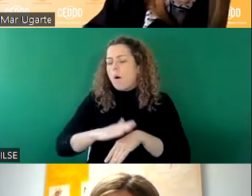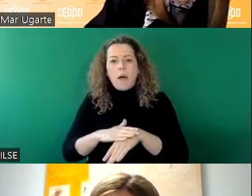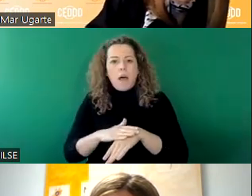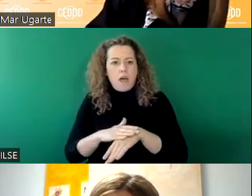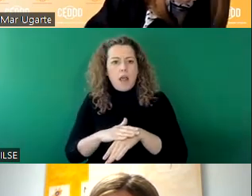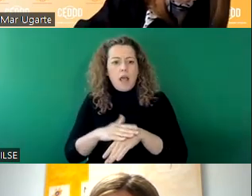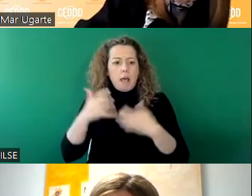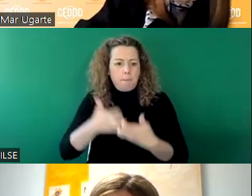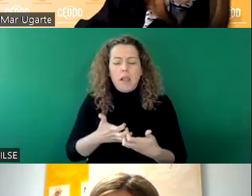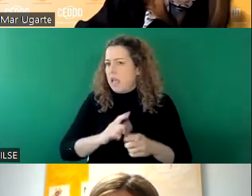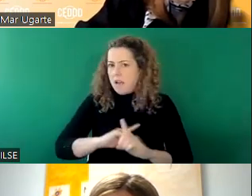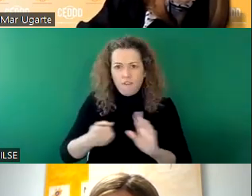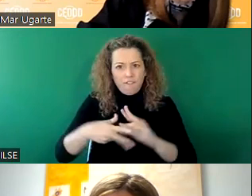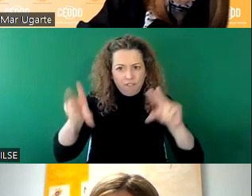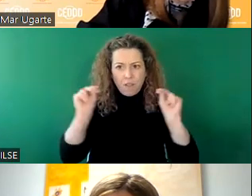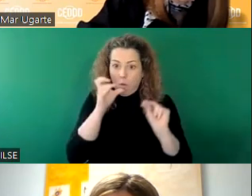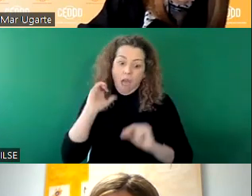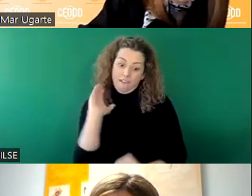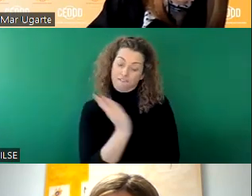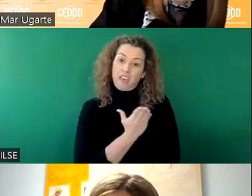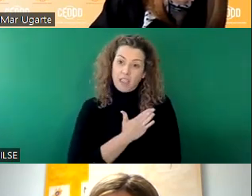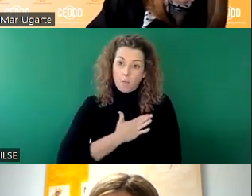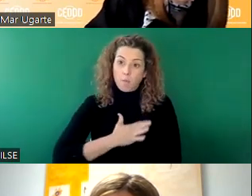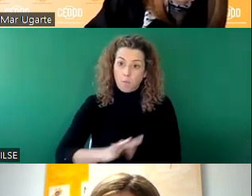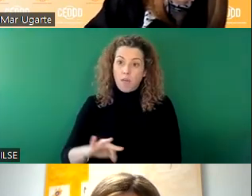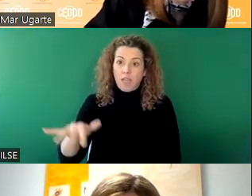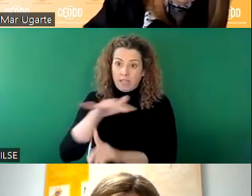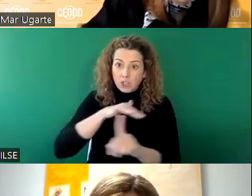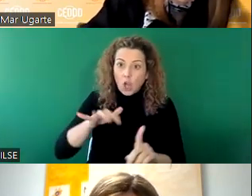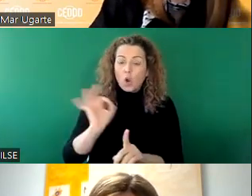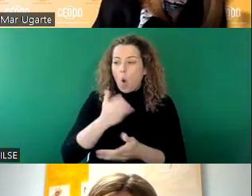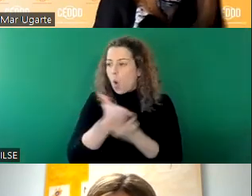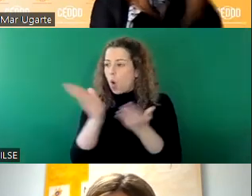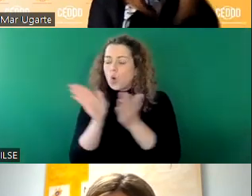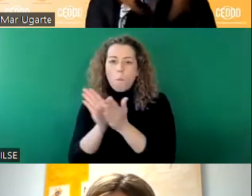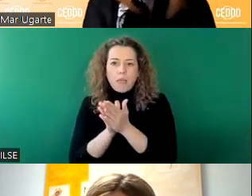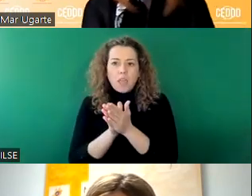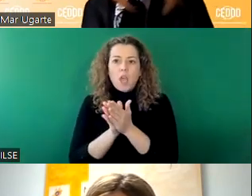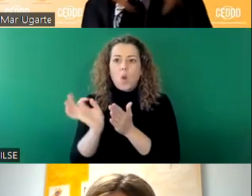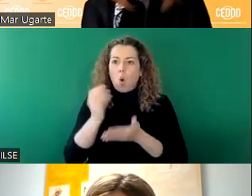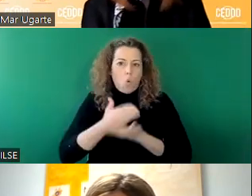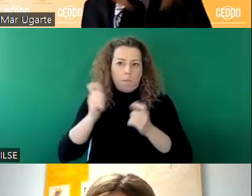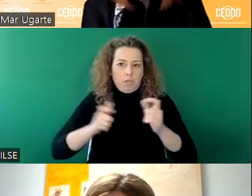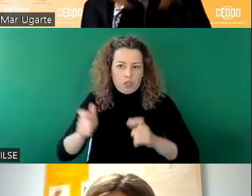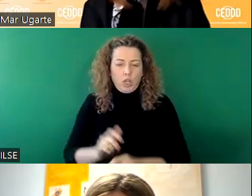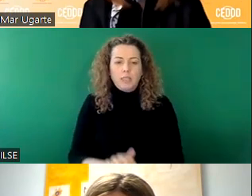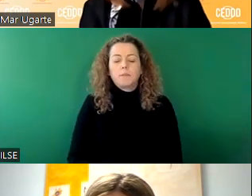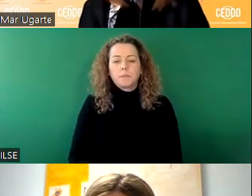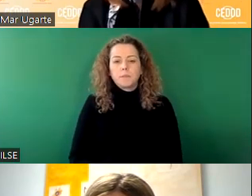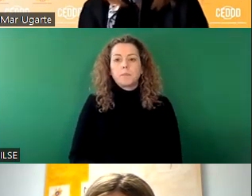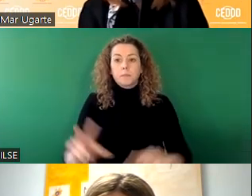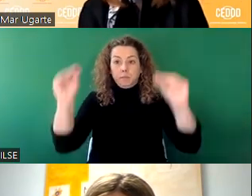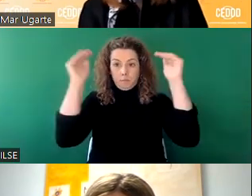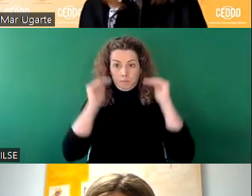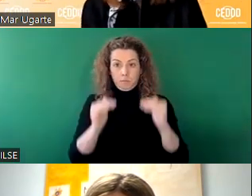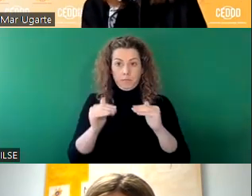que puede estar siendo perjudicial para el entorno, para el resto de compañeros o para otras personas. Luego pasamos a una